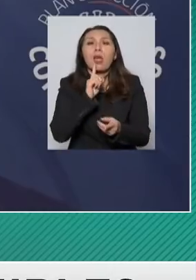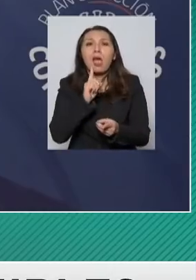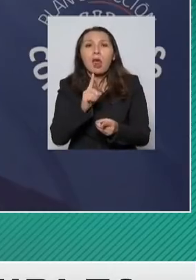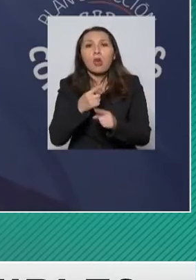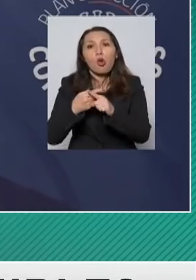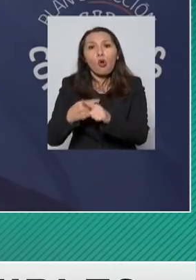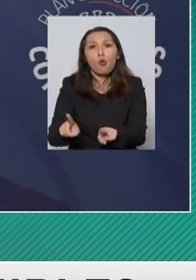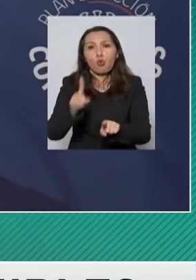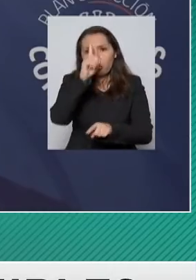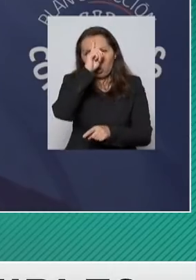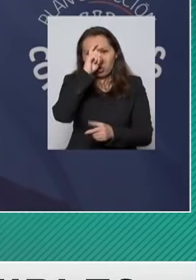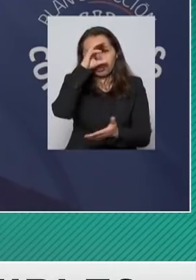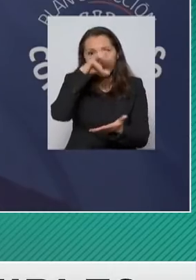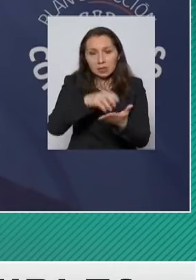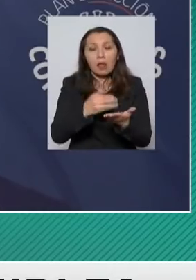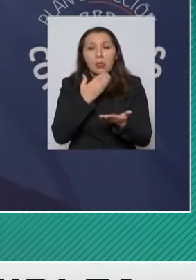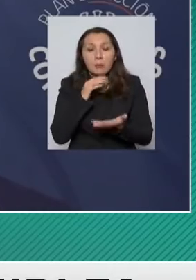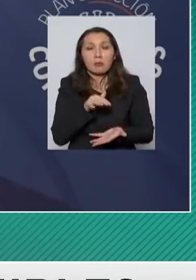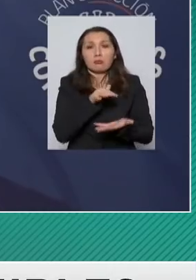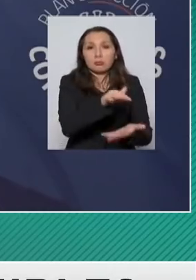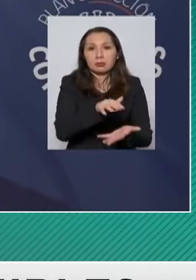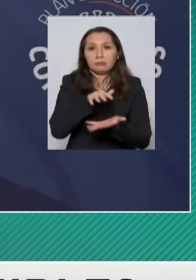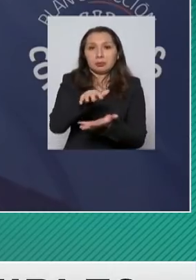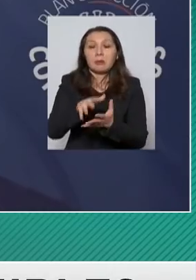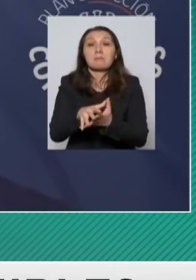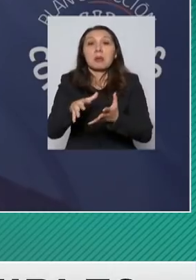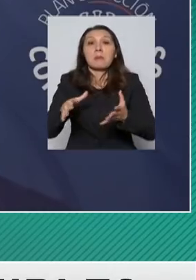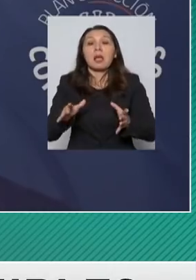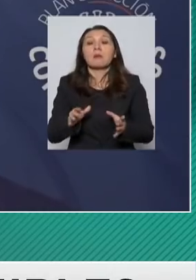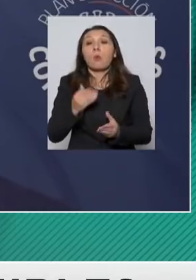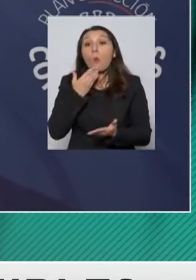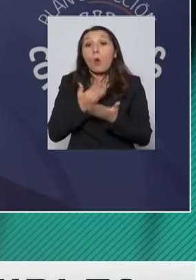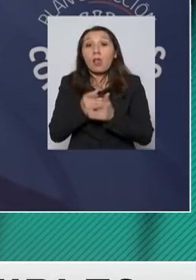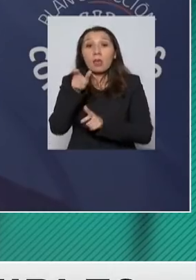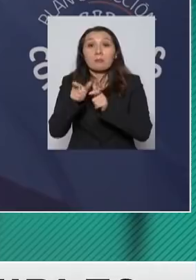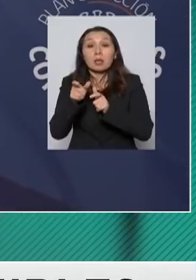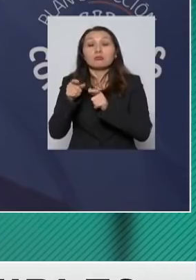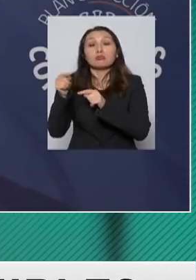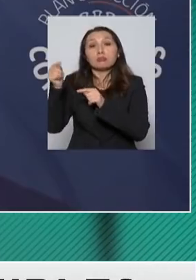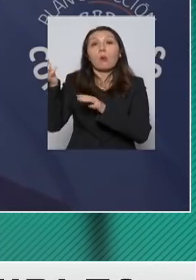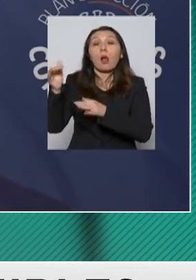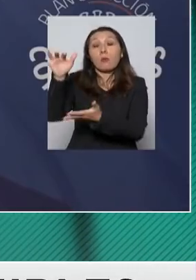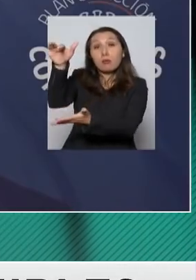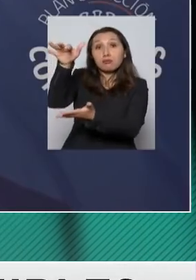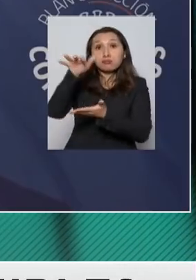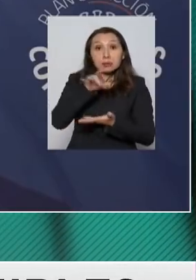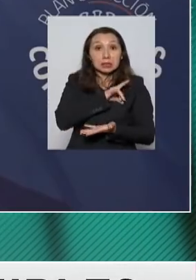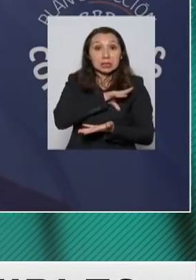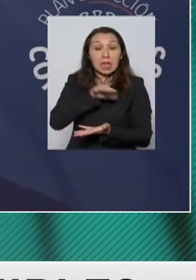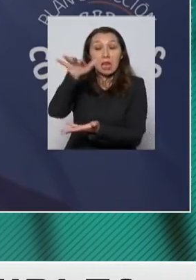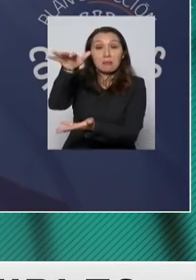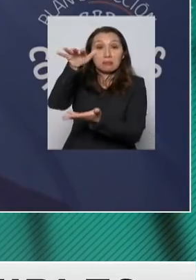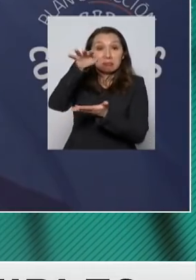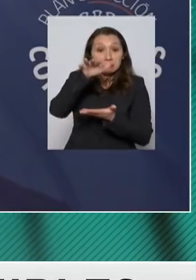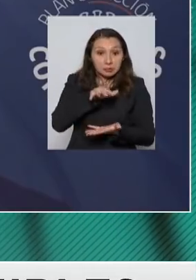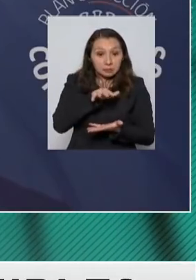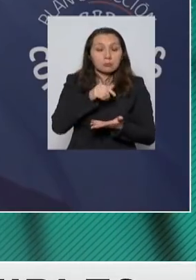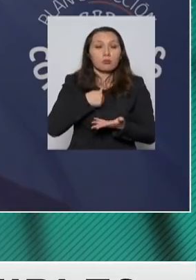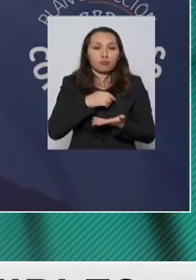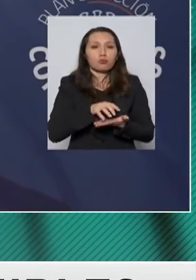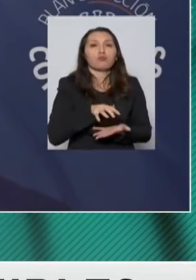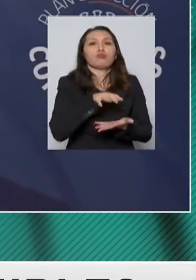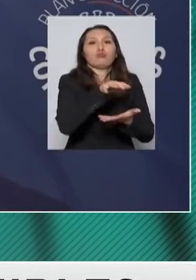a otros establecimientos para poder ir aumentando, en la medida en que ingresan al territorio chileno estos ventiladores,